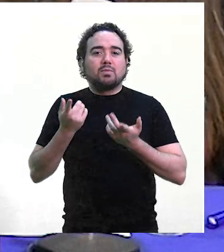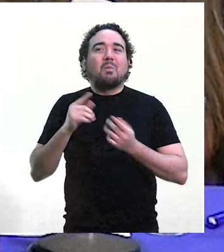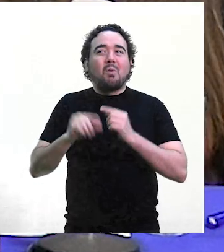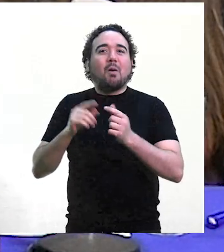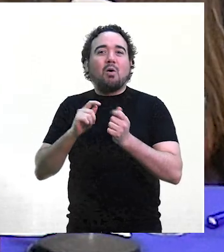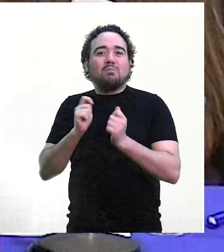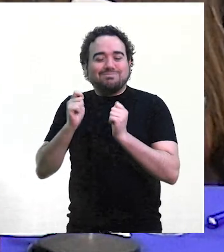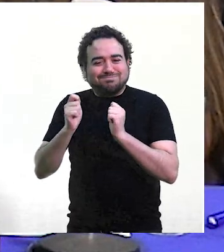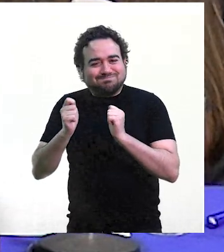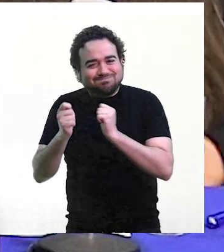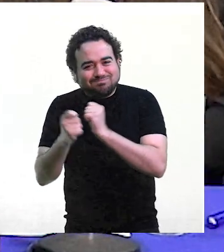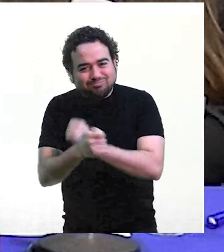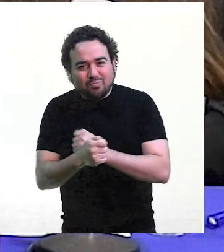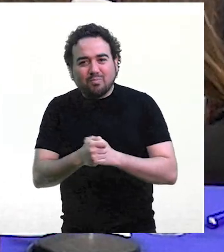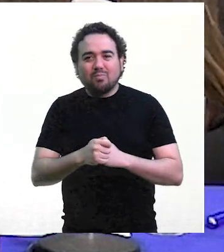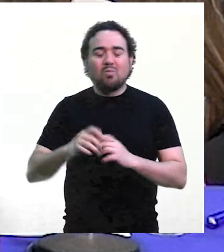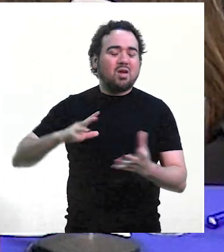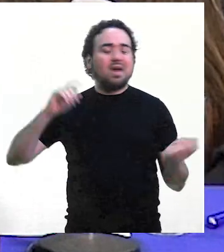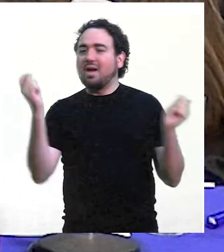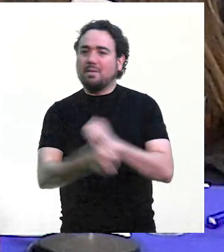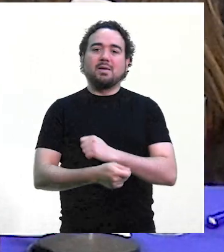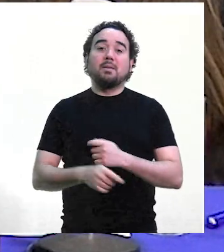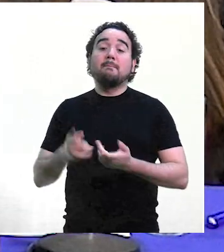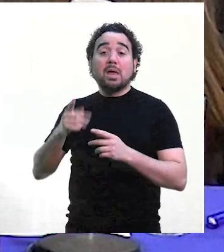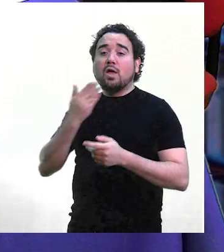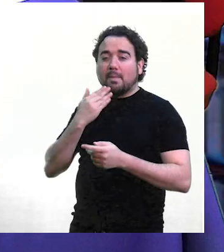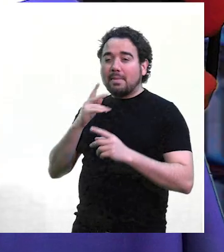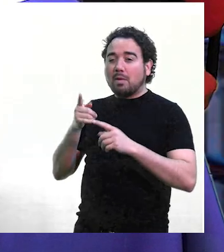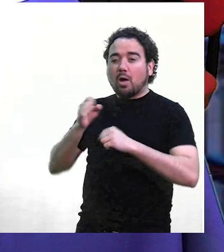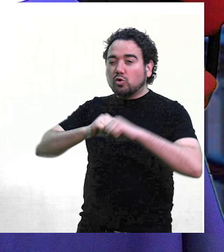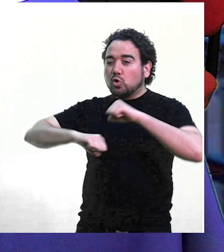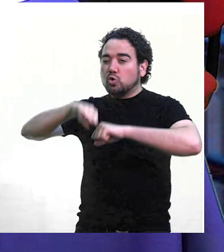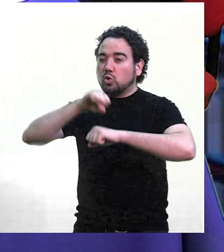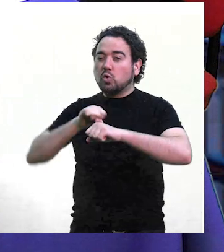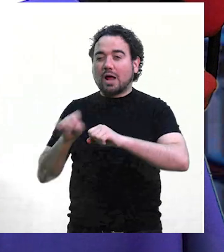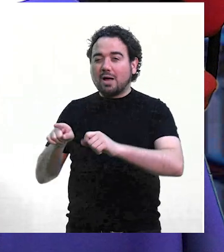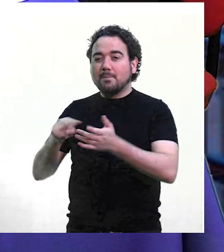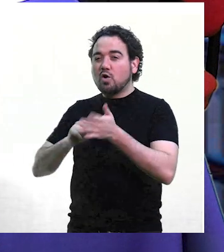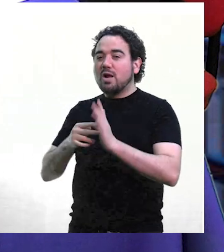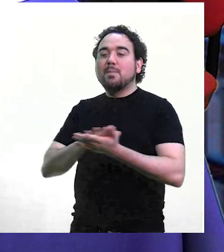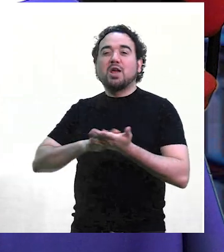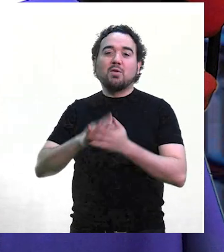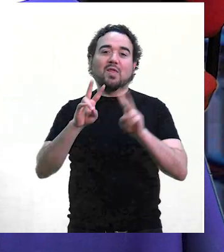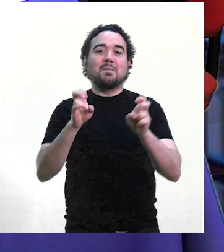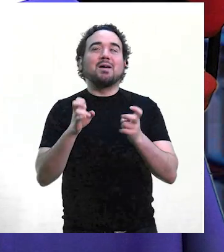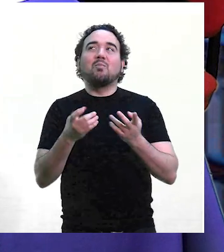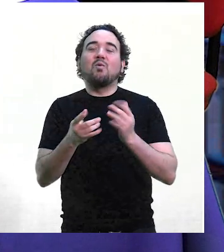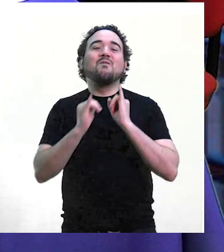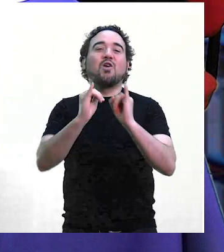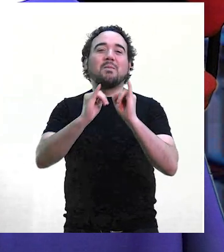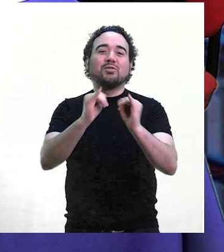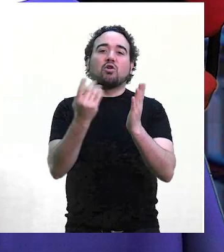este proceso de renovación o revolución, Claro. pero eso continúa. Pero claro, pero también hay condiciones como más estructurales, como por ejemplo el